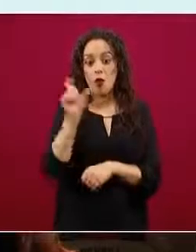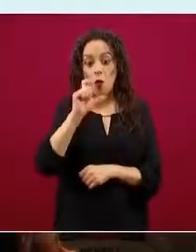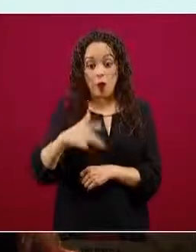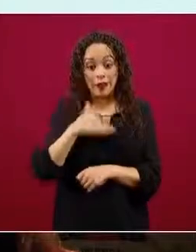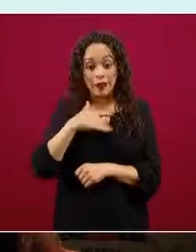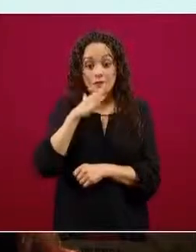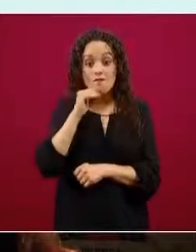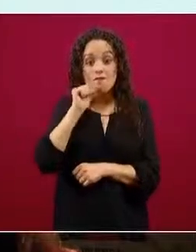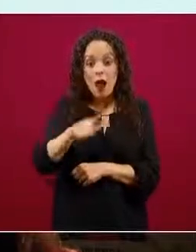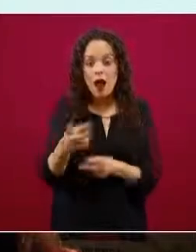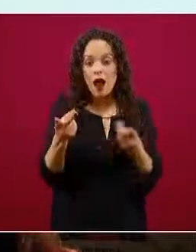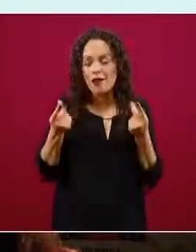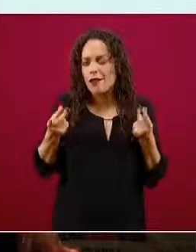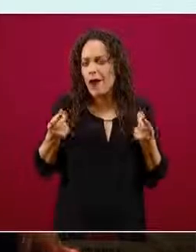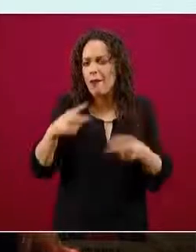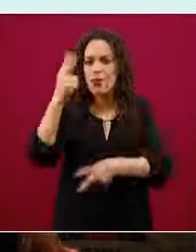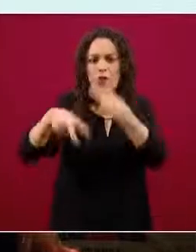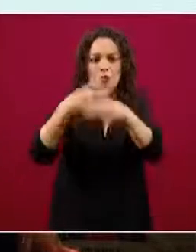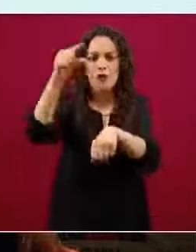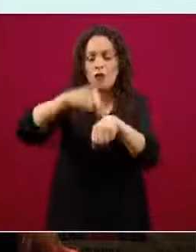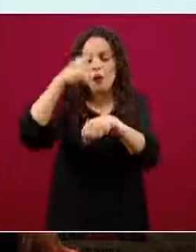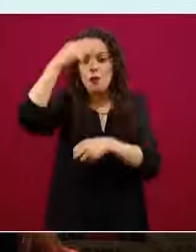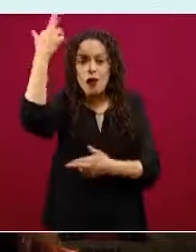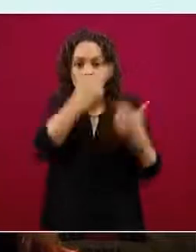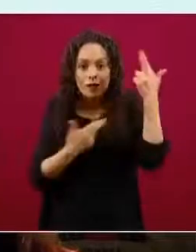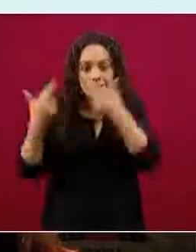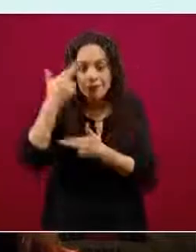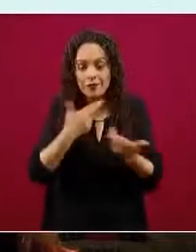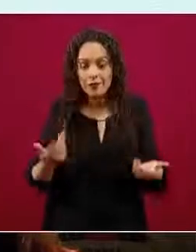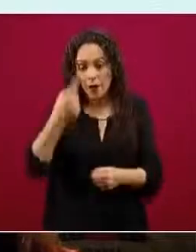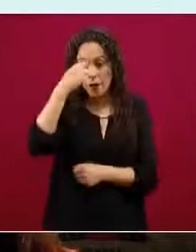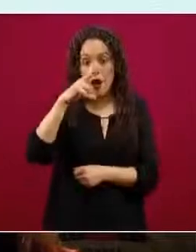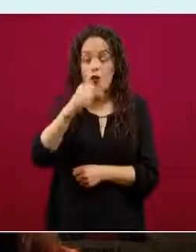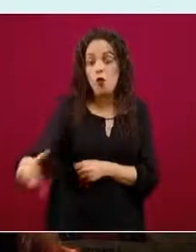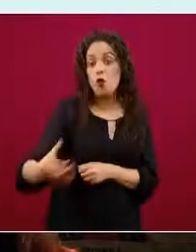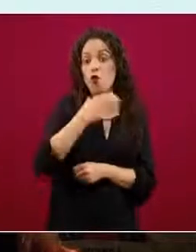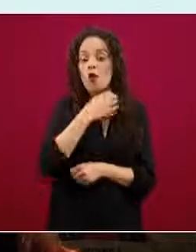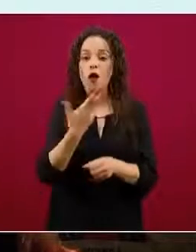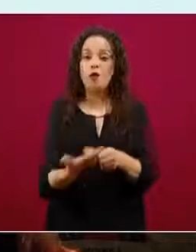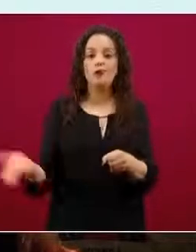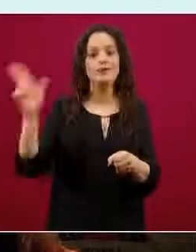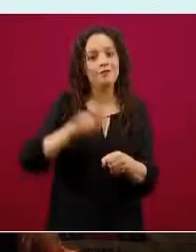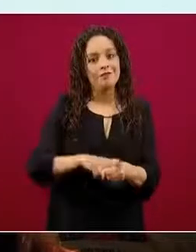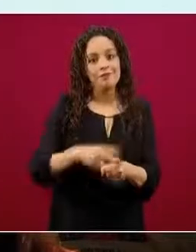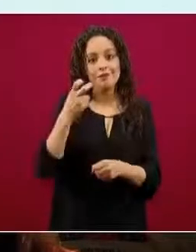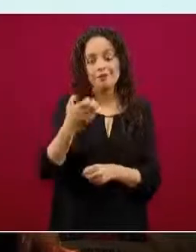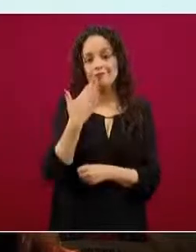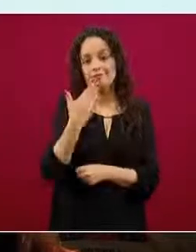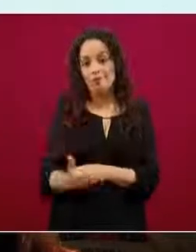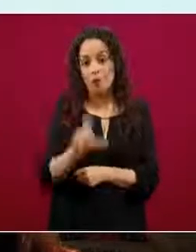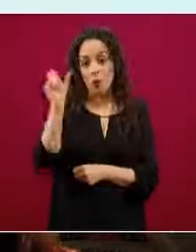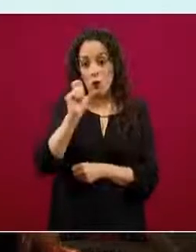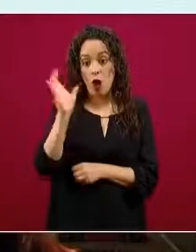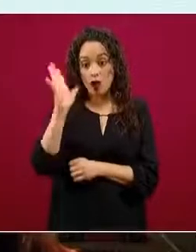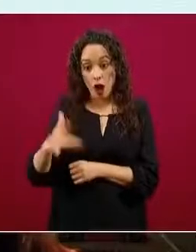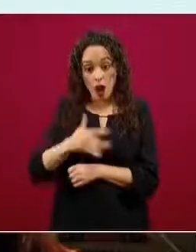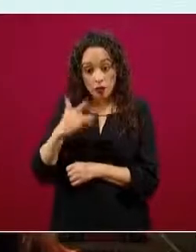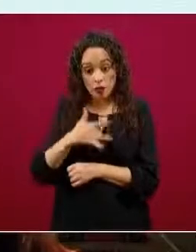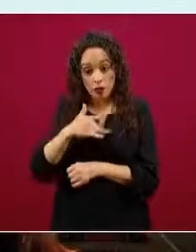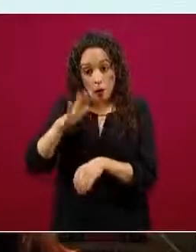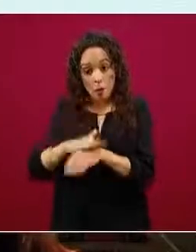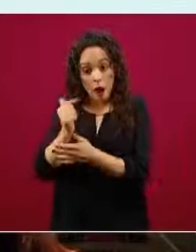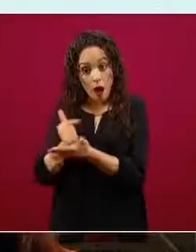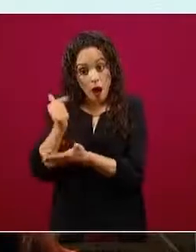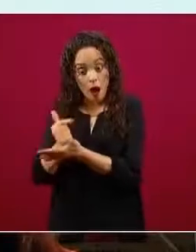acuden. Yo sé que aquí decían para no saturar los hospitales hasta que ya estés un poquito más adelantada tu enfermedad, acude,